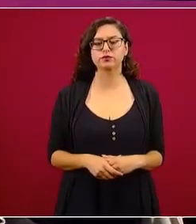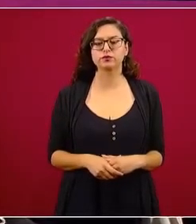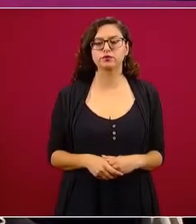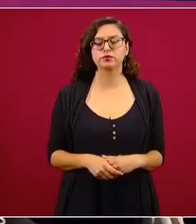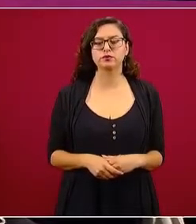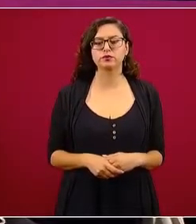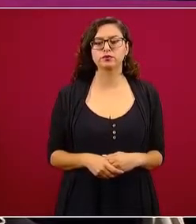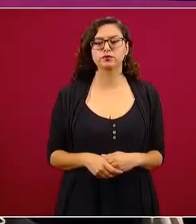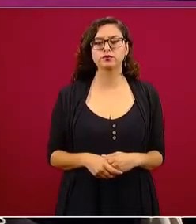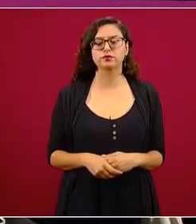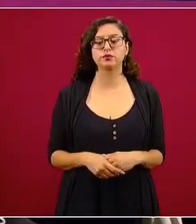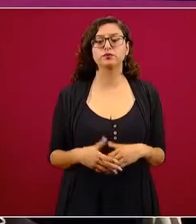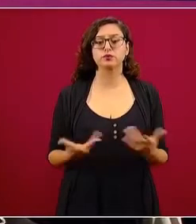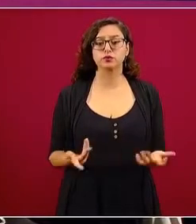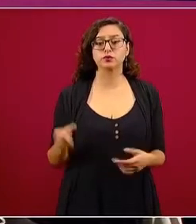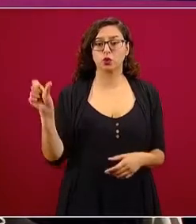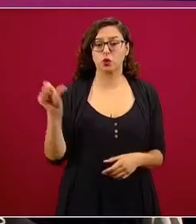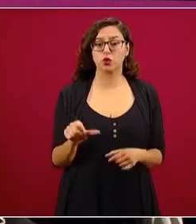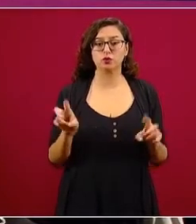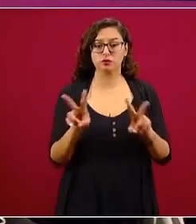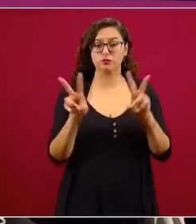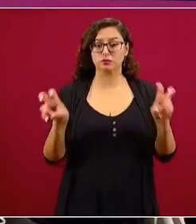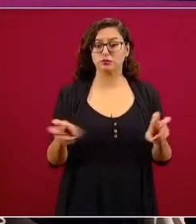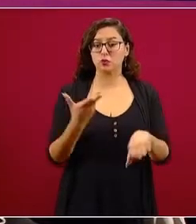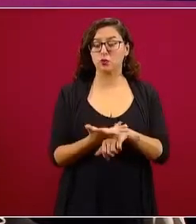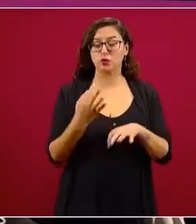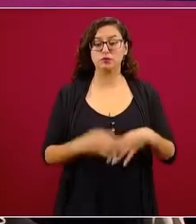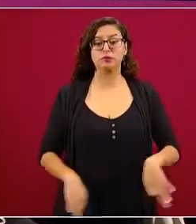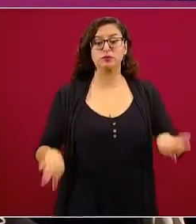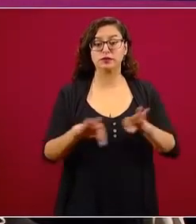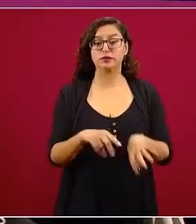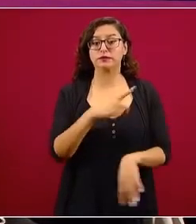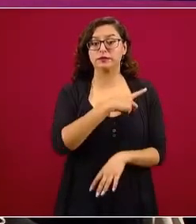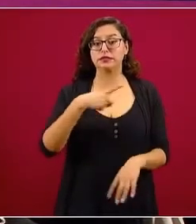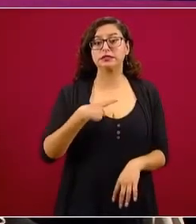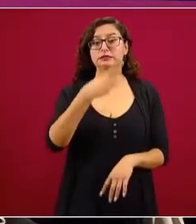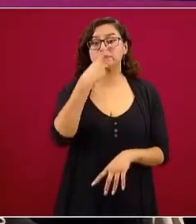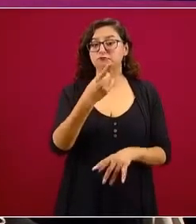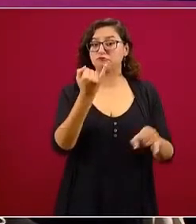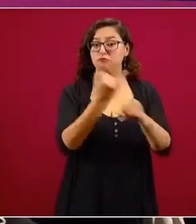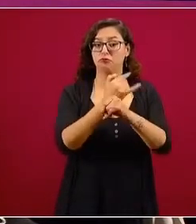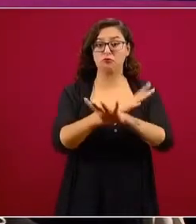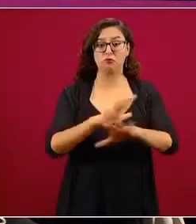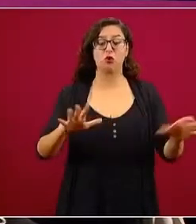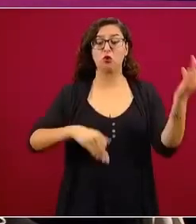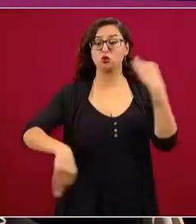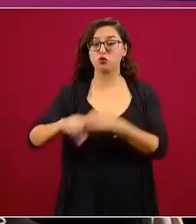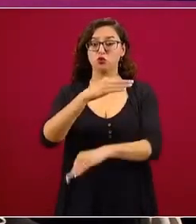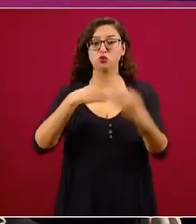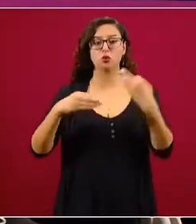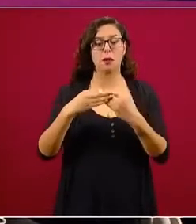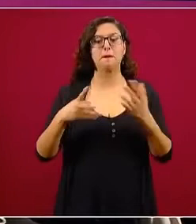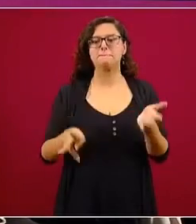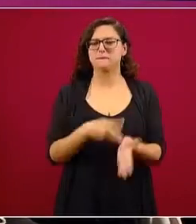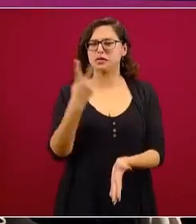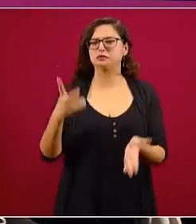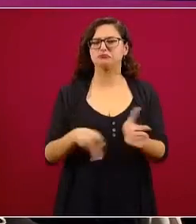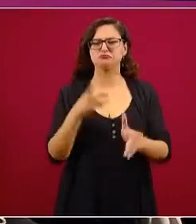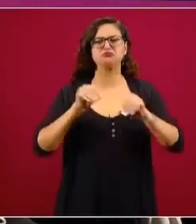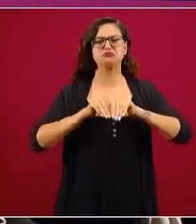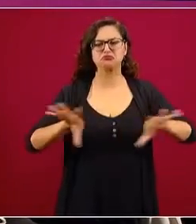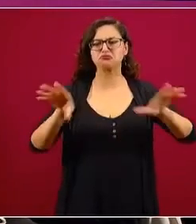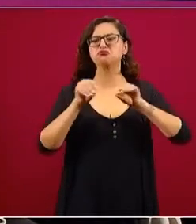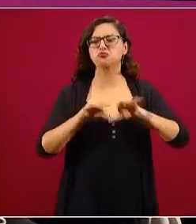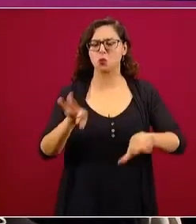corte del día de hoy, de hecho, importante comentar que toda esta información se ha continuado publicando, la pueden encontrar